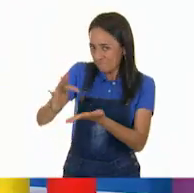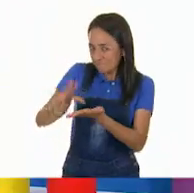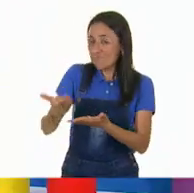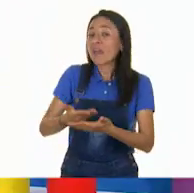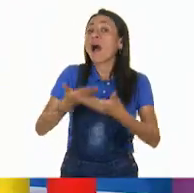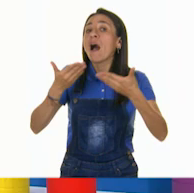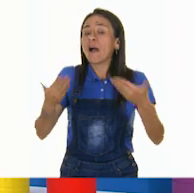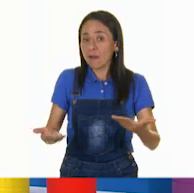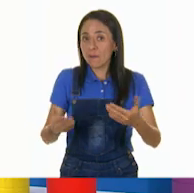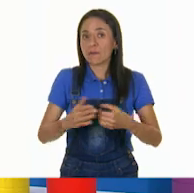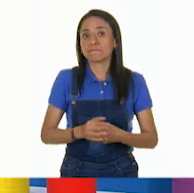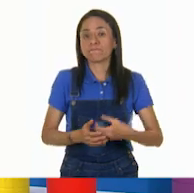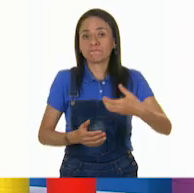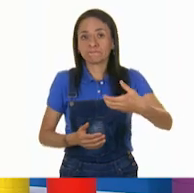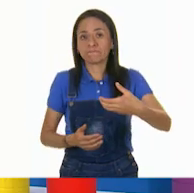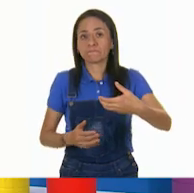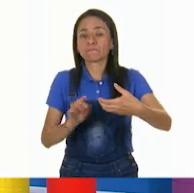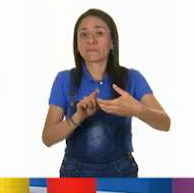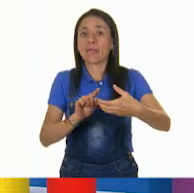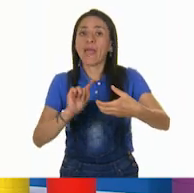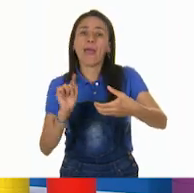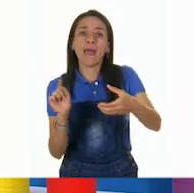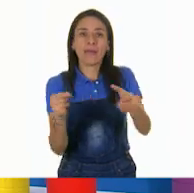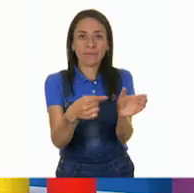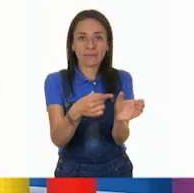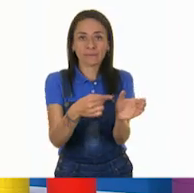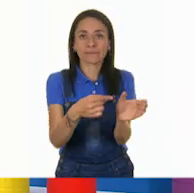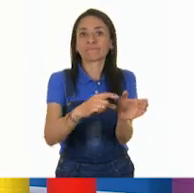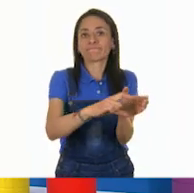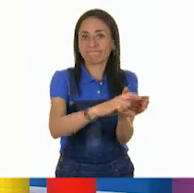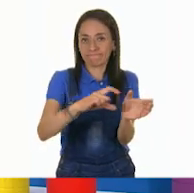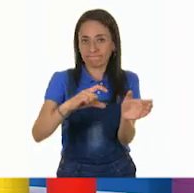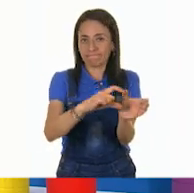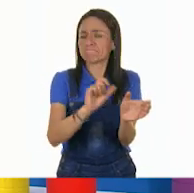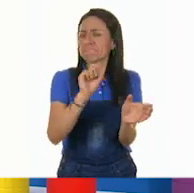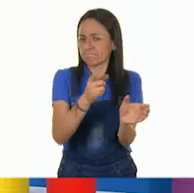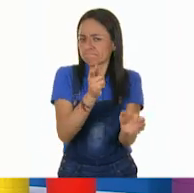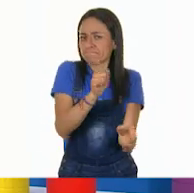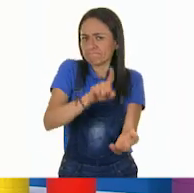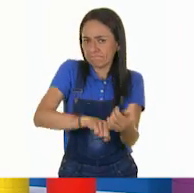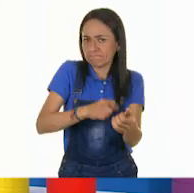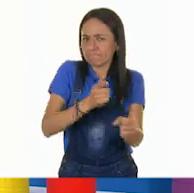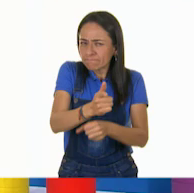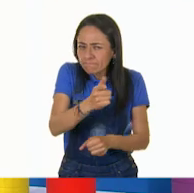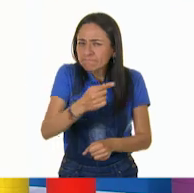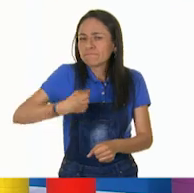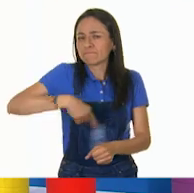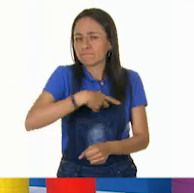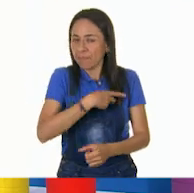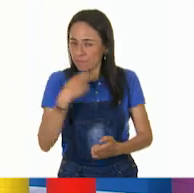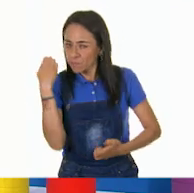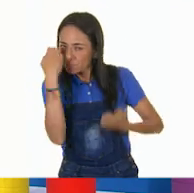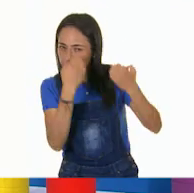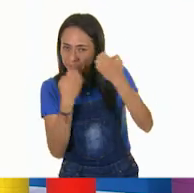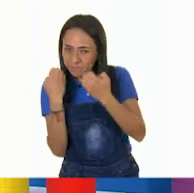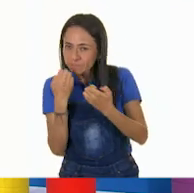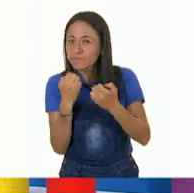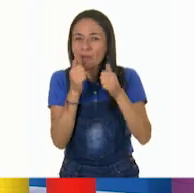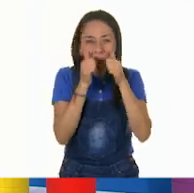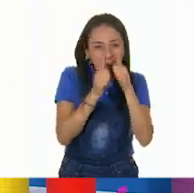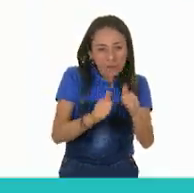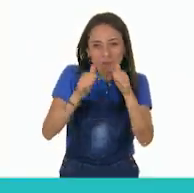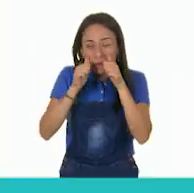etiqueta ahí también vamos a encontrar información que debemos analizar así que pongan mucha atención raulito juan carlos